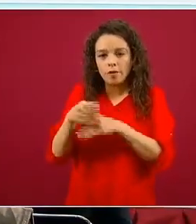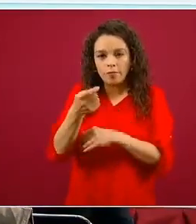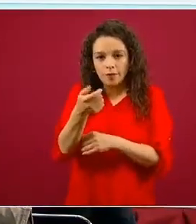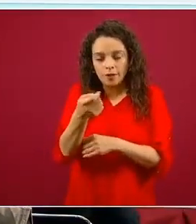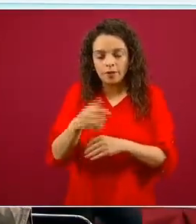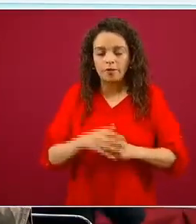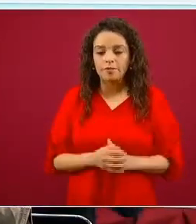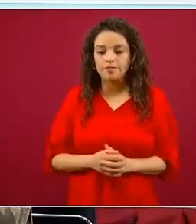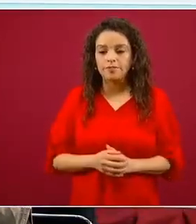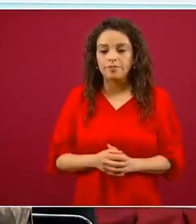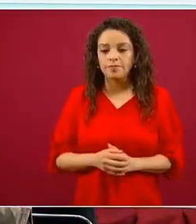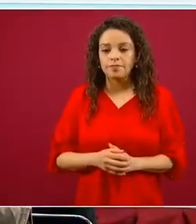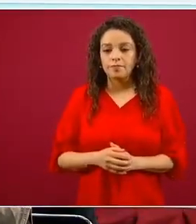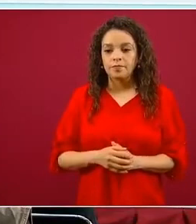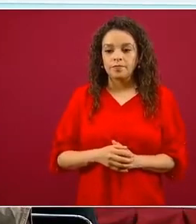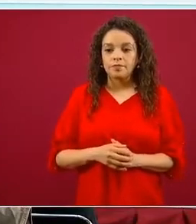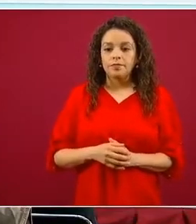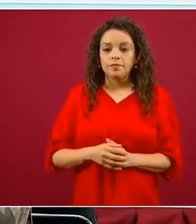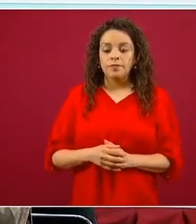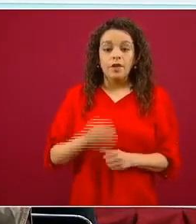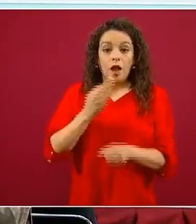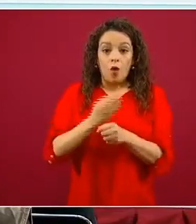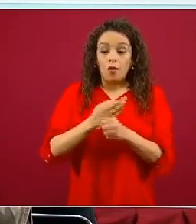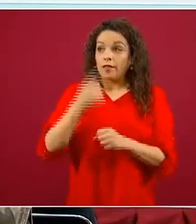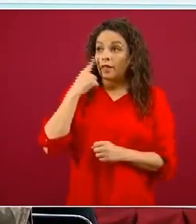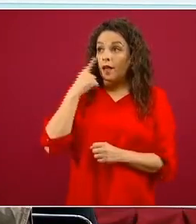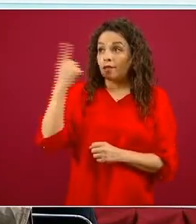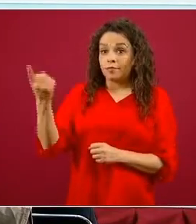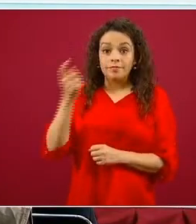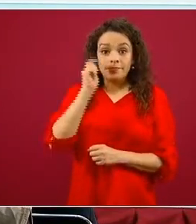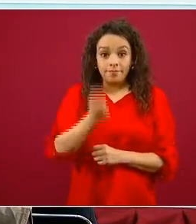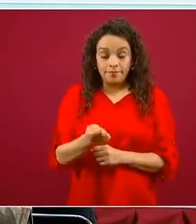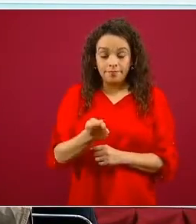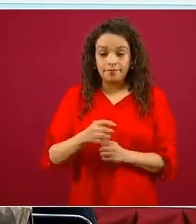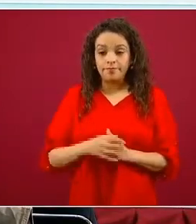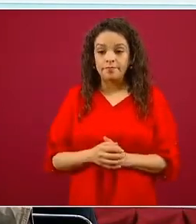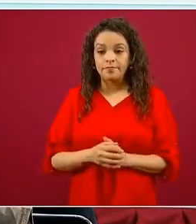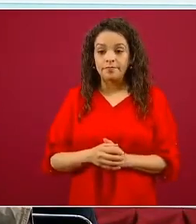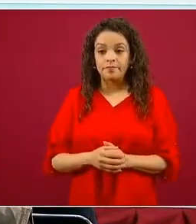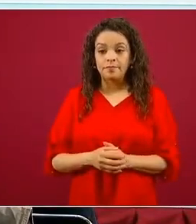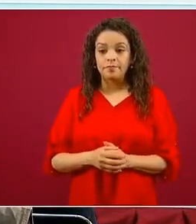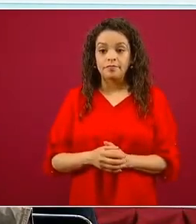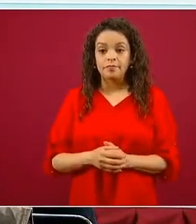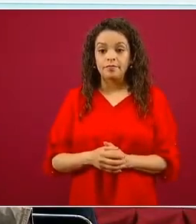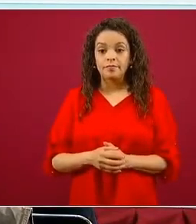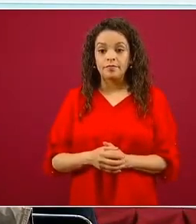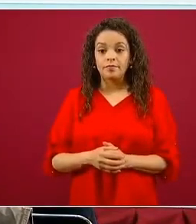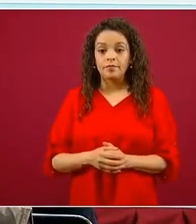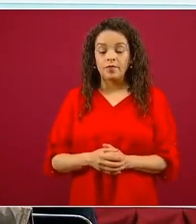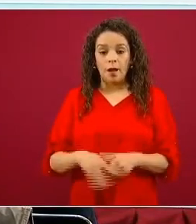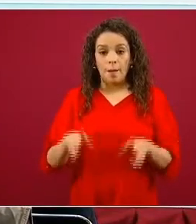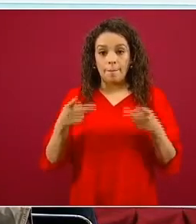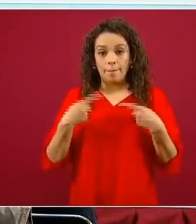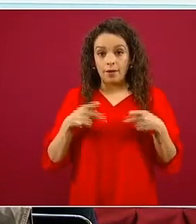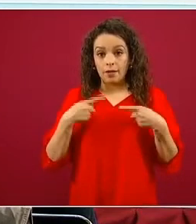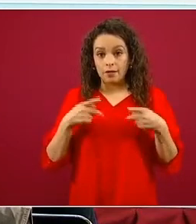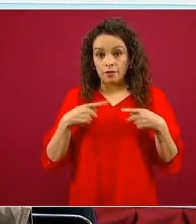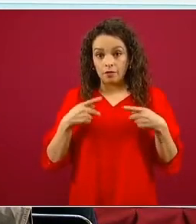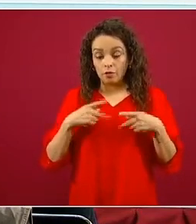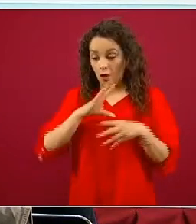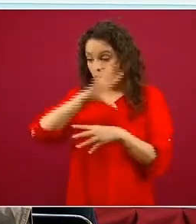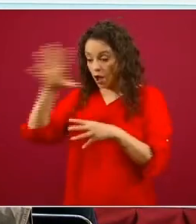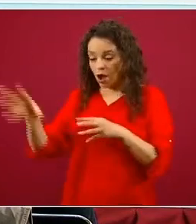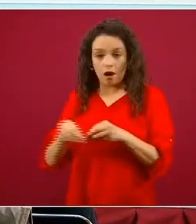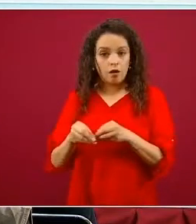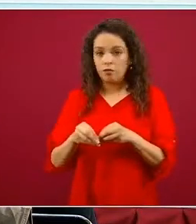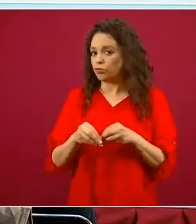a ver estos efectos. Bueno, aquí tenemos la incidencia de casos, son los casos incidentes, estos no son casos acumulados,